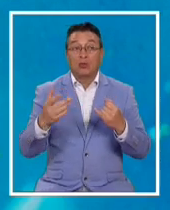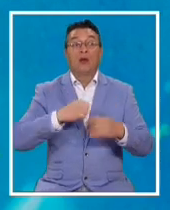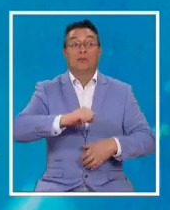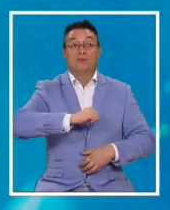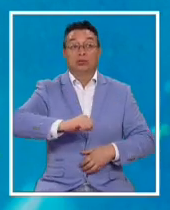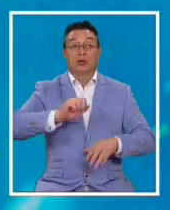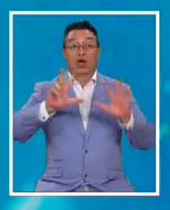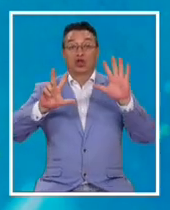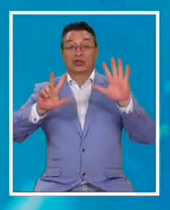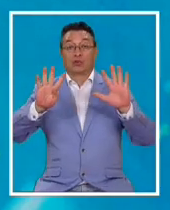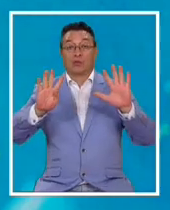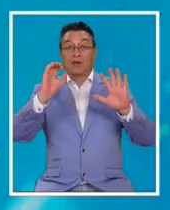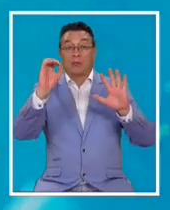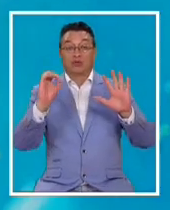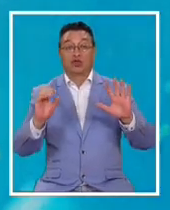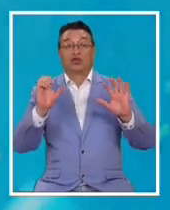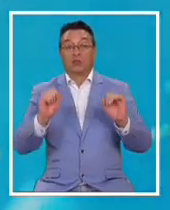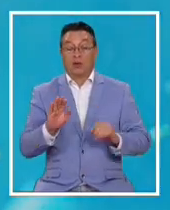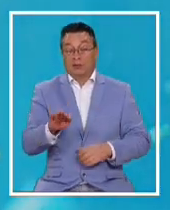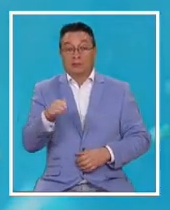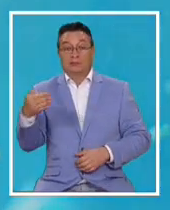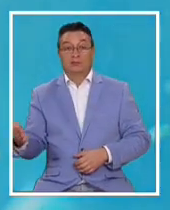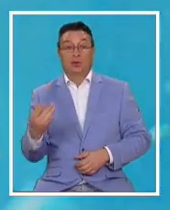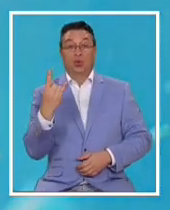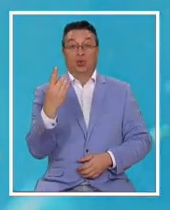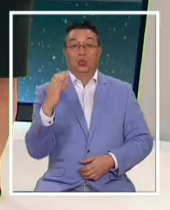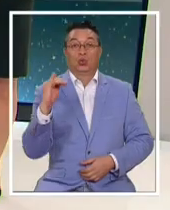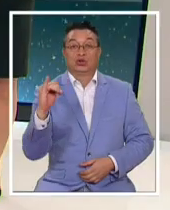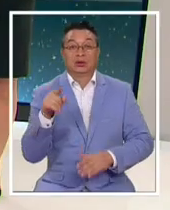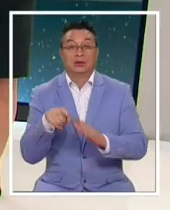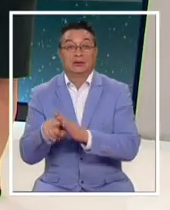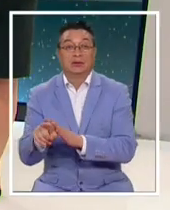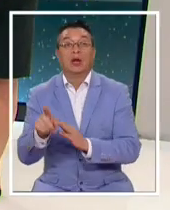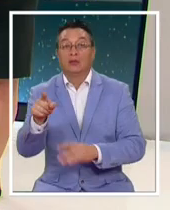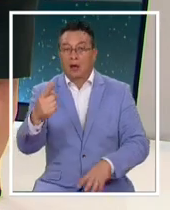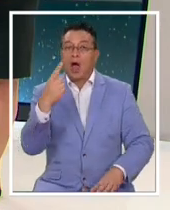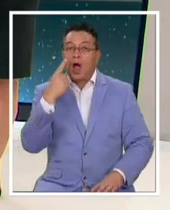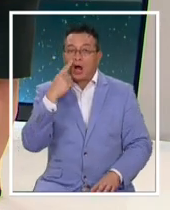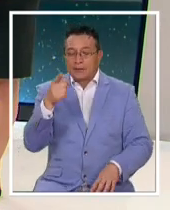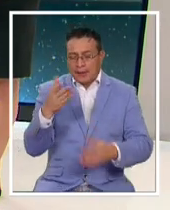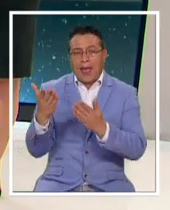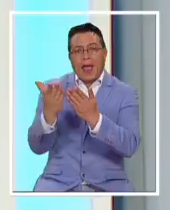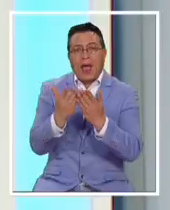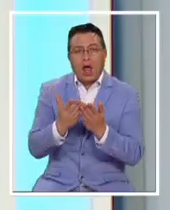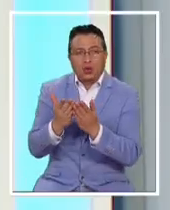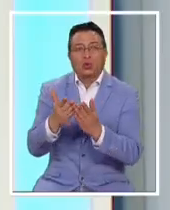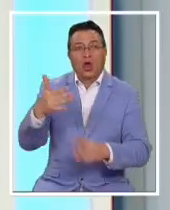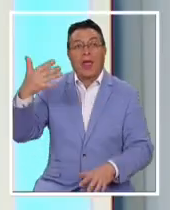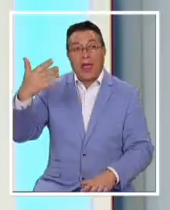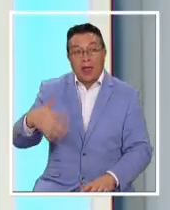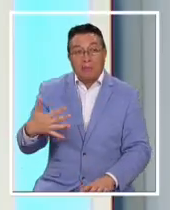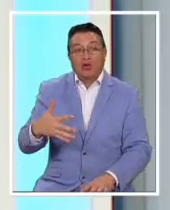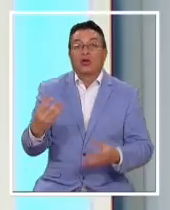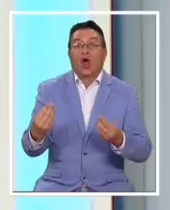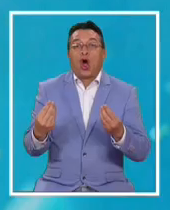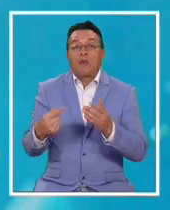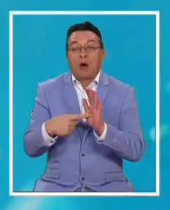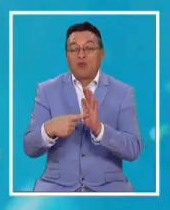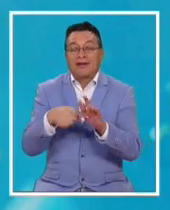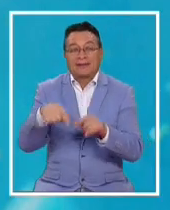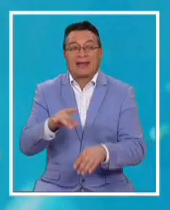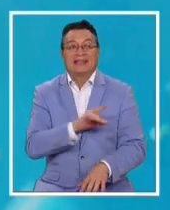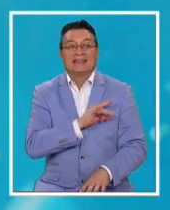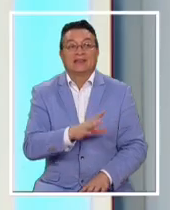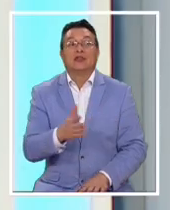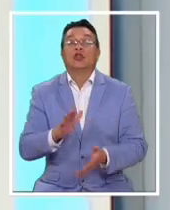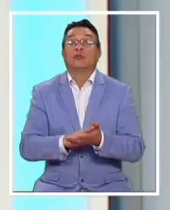un 89% que los pacientes puedan caer a la UCI. Pascal Fuente con nosotros para conocer precisamente este estudio que es bien importante porque muestra cómo funciona acá en nuestro